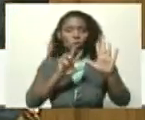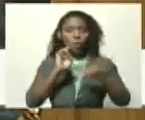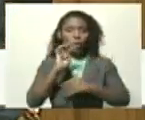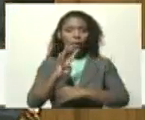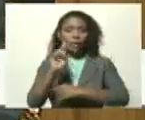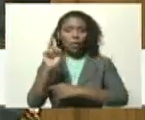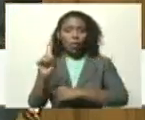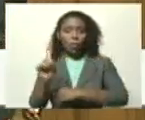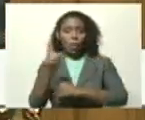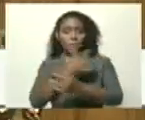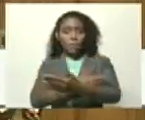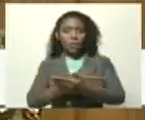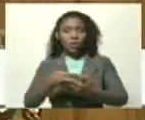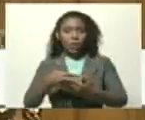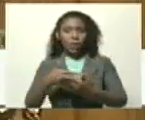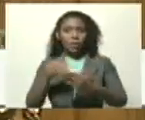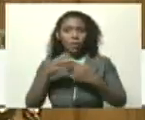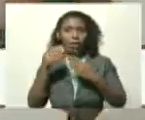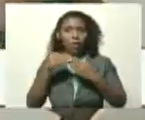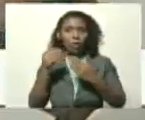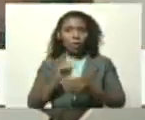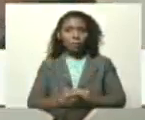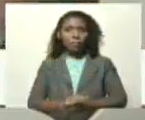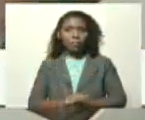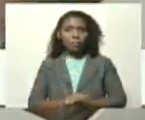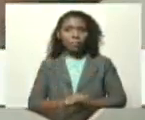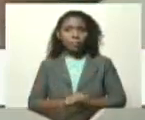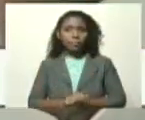841 millones de dólares.